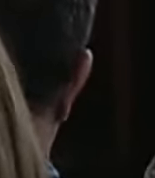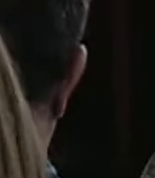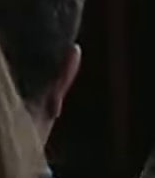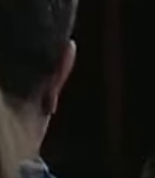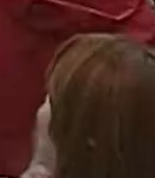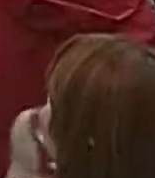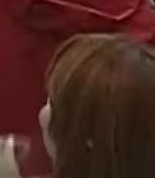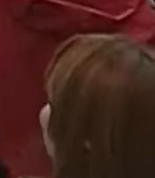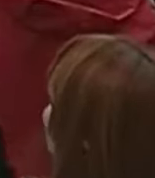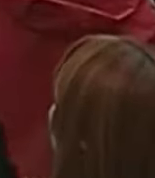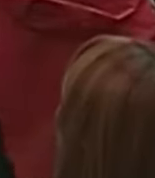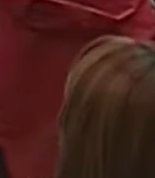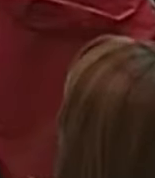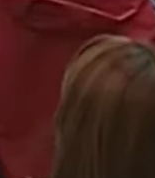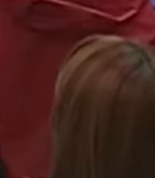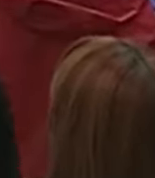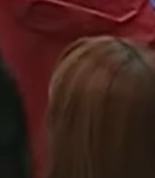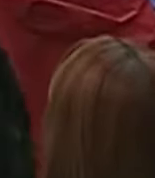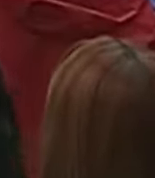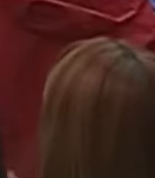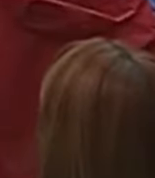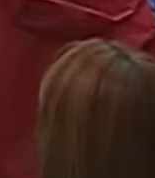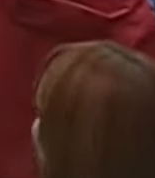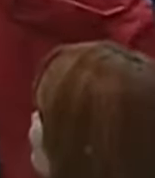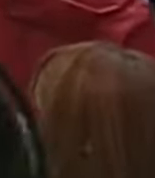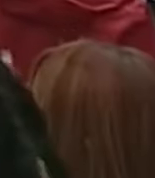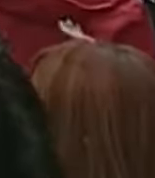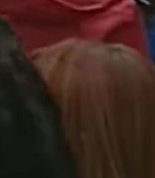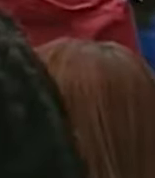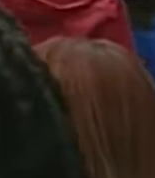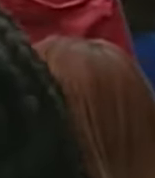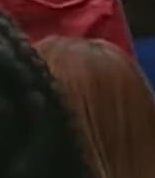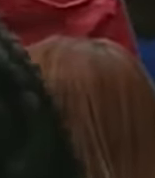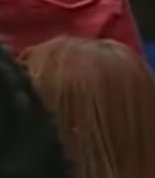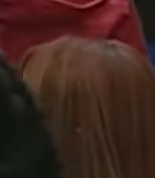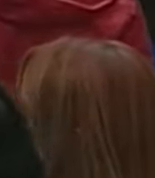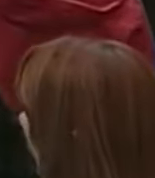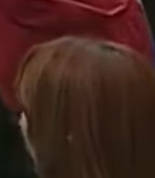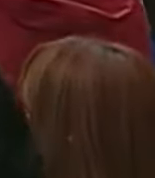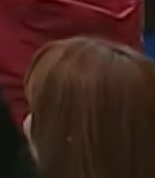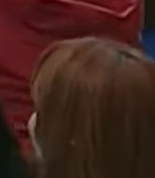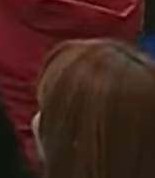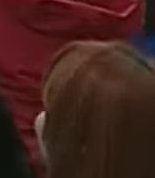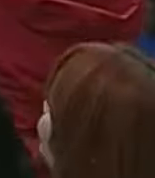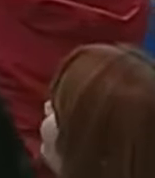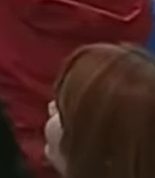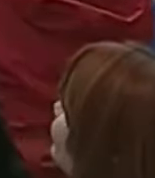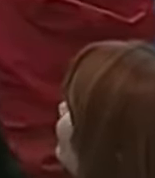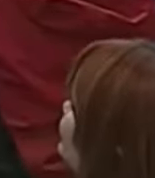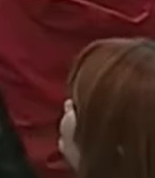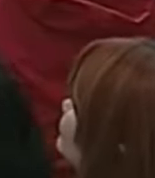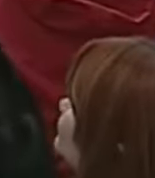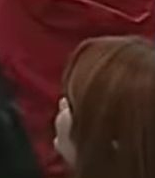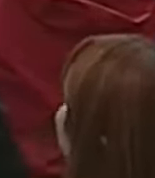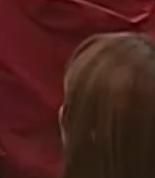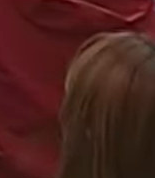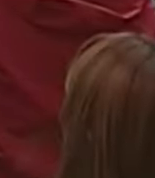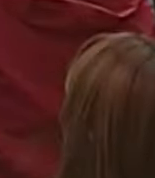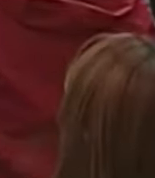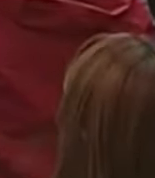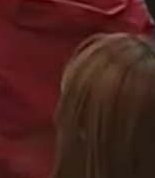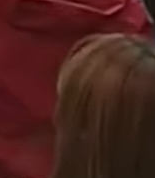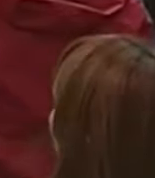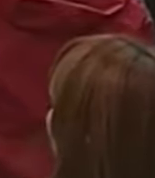2 de julio, durante la clausura del Encuentro Nacional de las 5 generaciones y las 7 fuerzas, el jefe de Estado venezolano